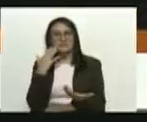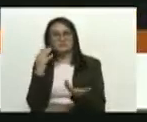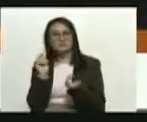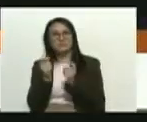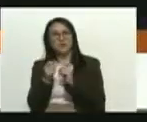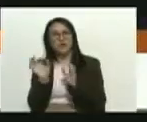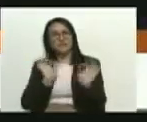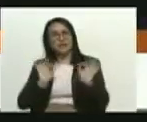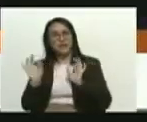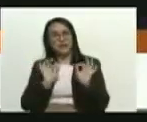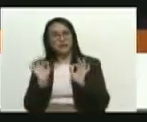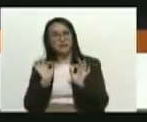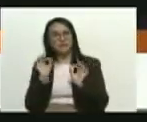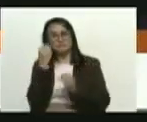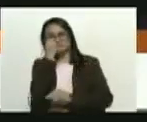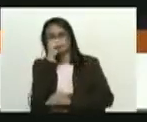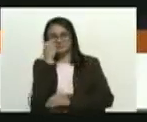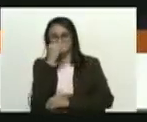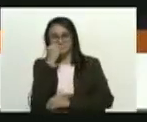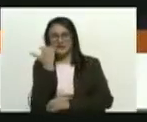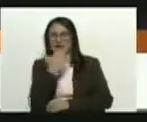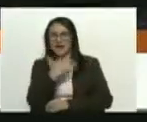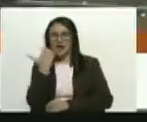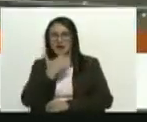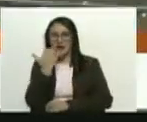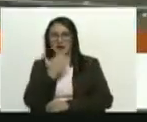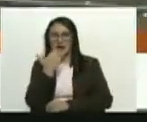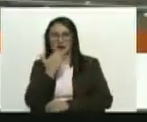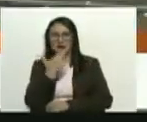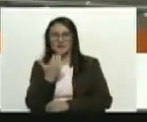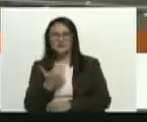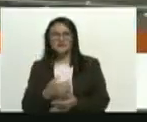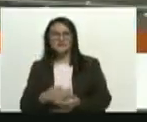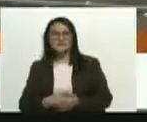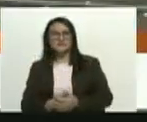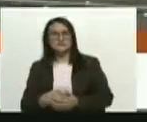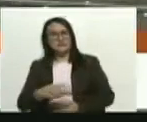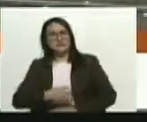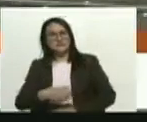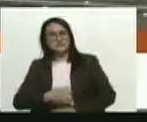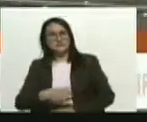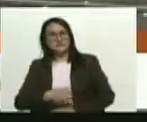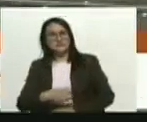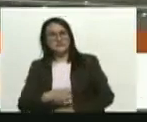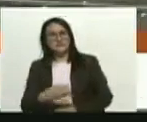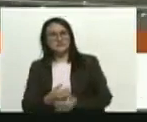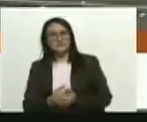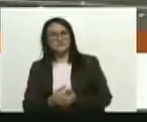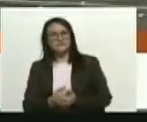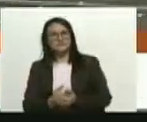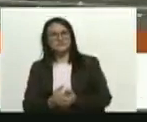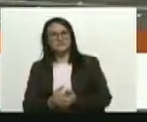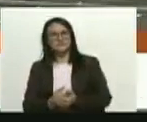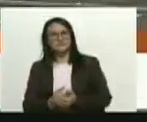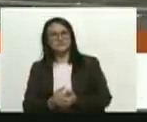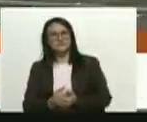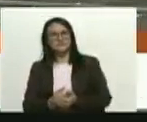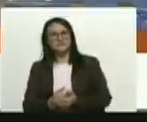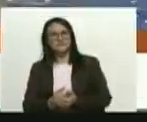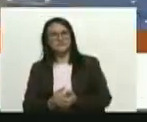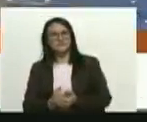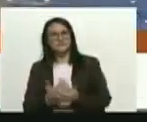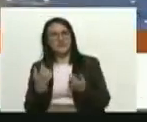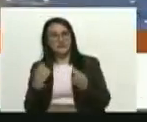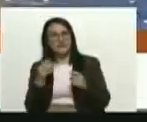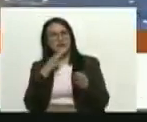por nosotros en comedia. Se trata de un teatro visual con recurso a cucharas para